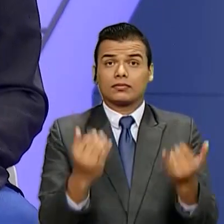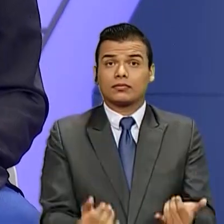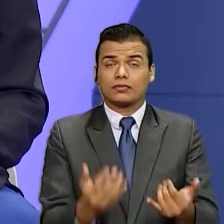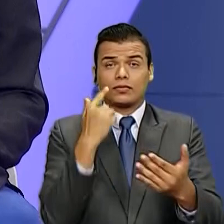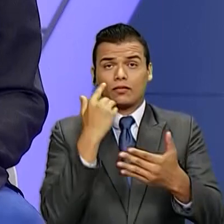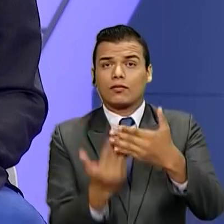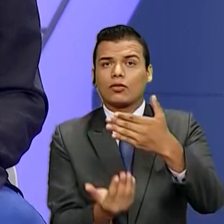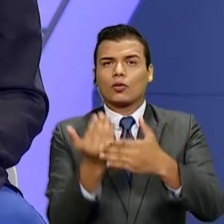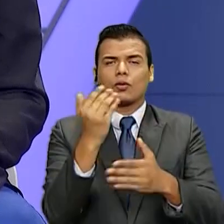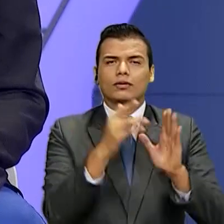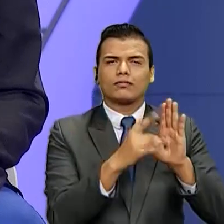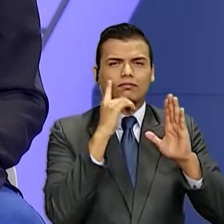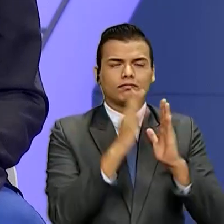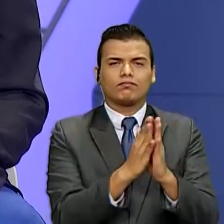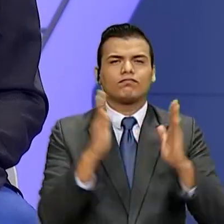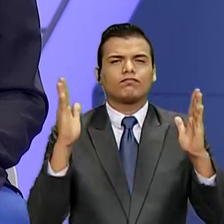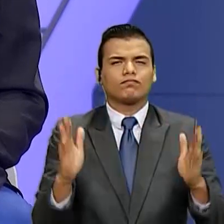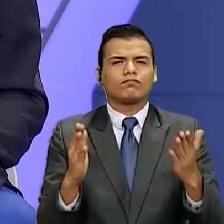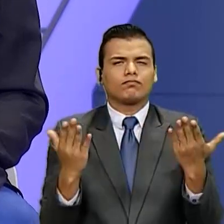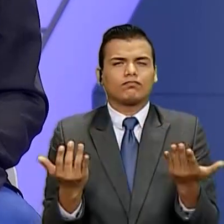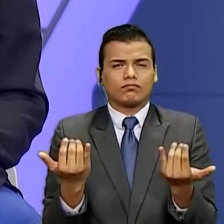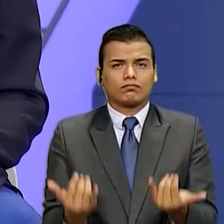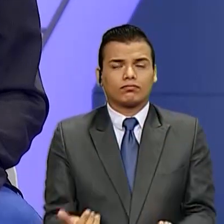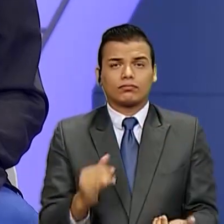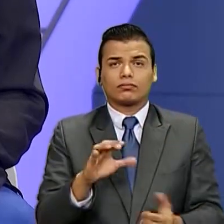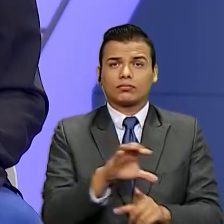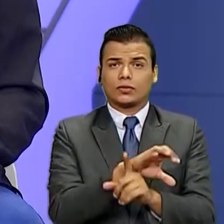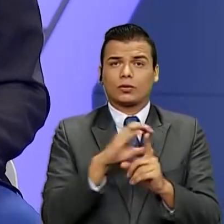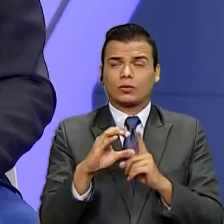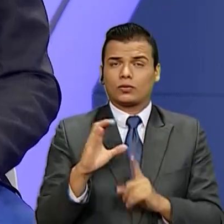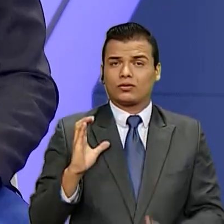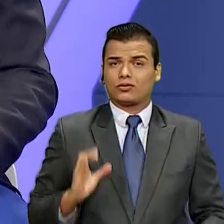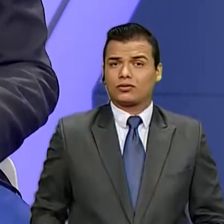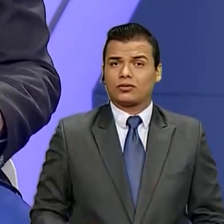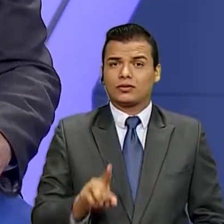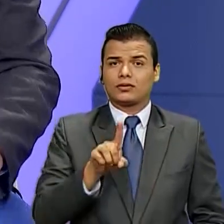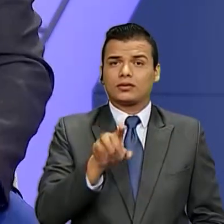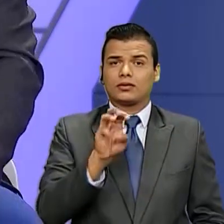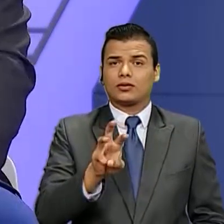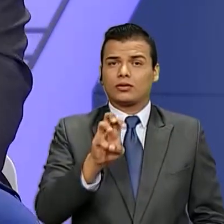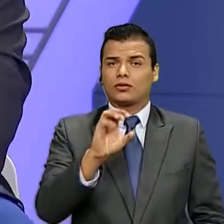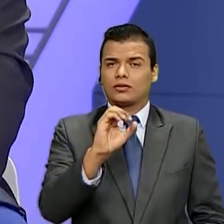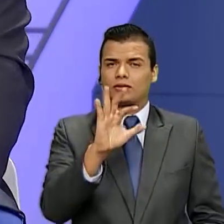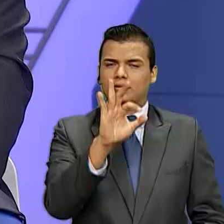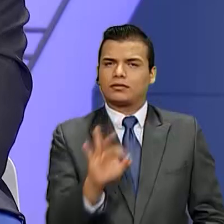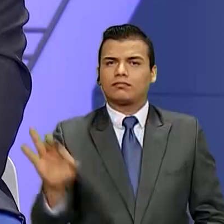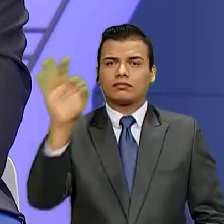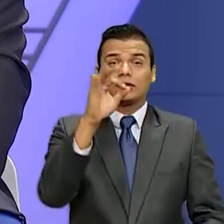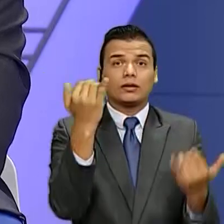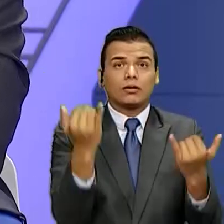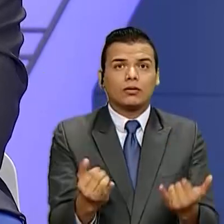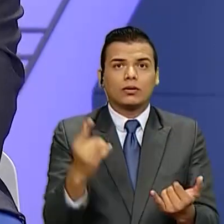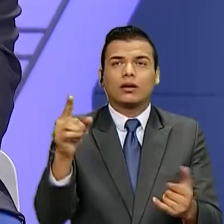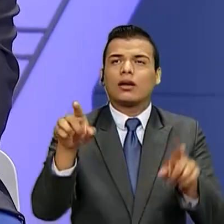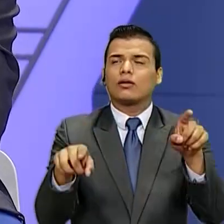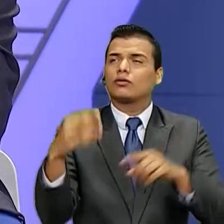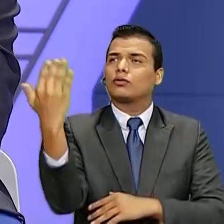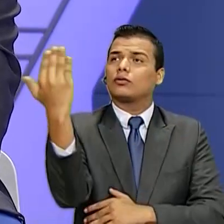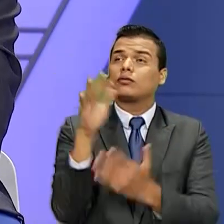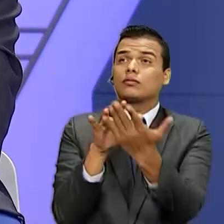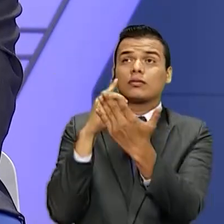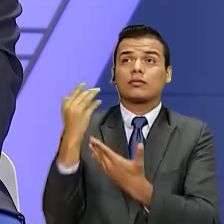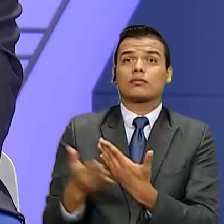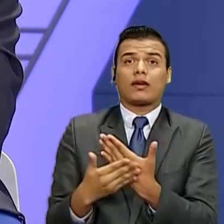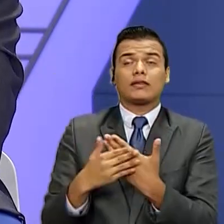nueva sección que se llama de Cultura Ciudadana 180 grados. Hoy el tema de las voladas de los pares y semáforos por parte